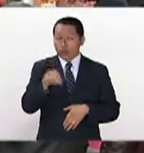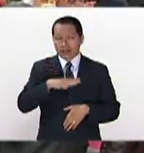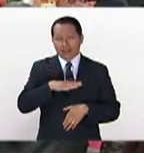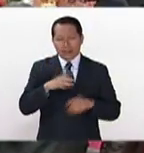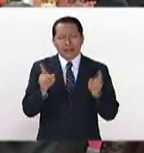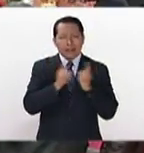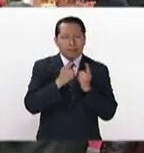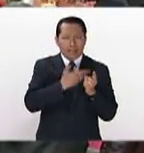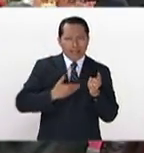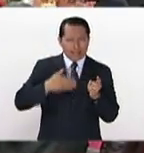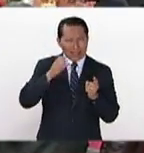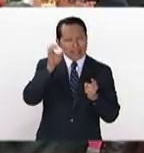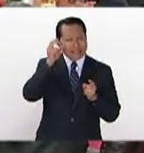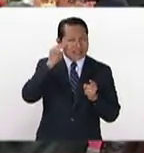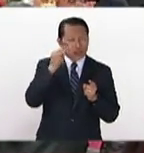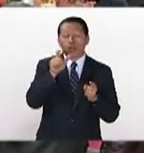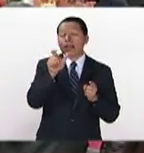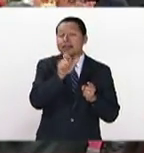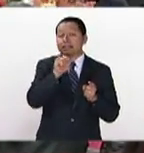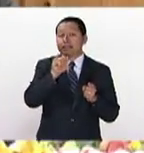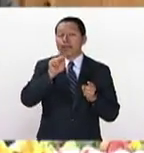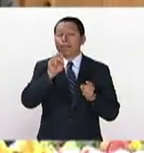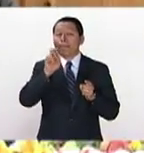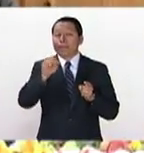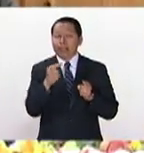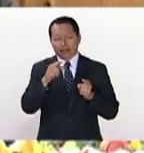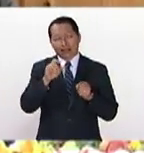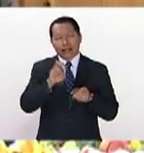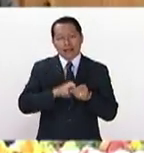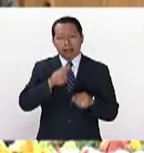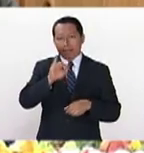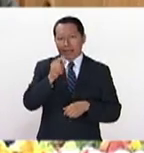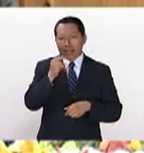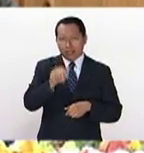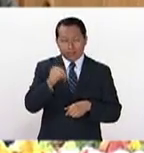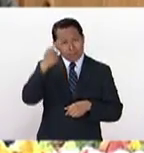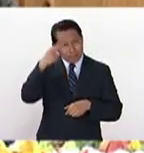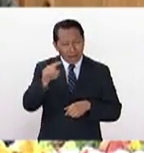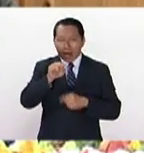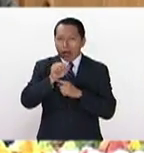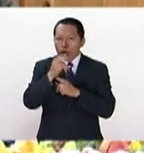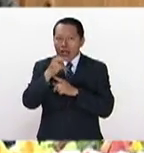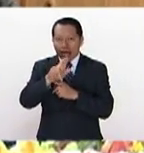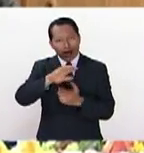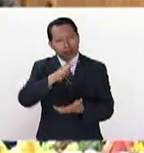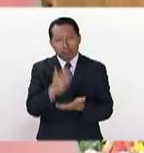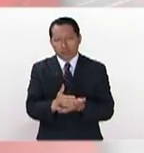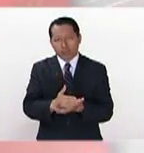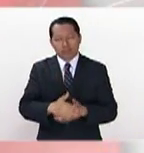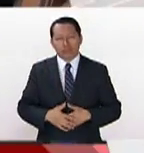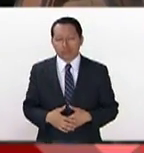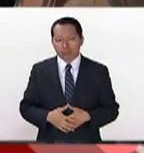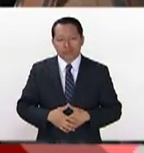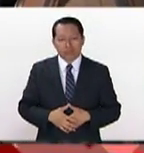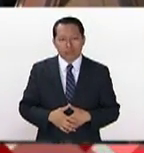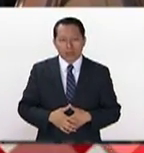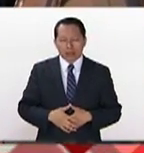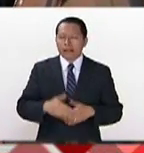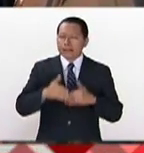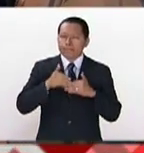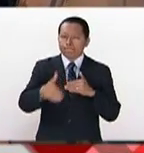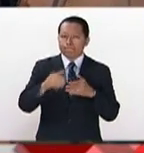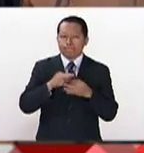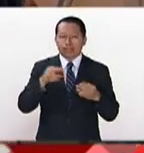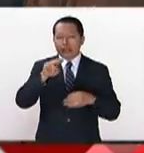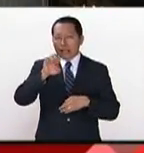con el presidente chino Xi Jinping en Beijing, donde se comprometió a la desnuclearización de su país. Más